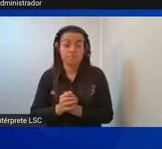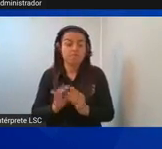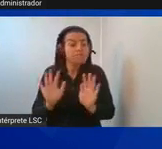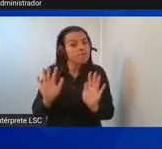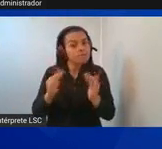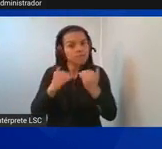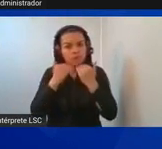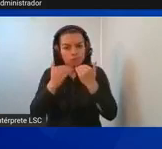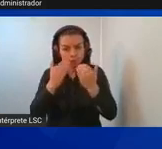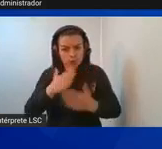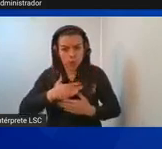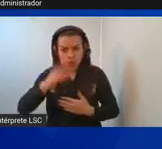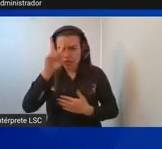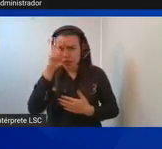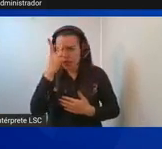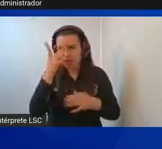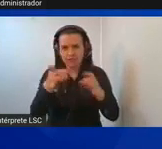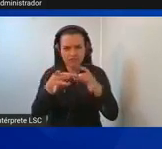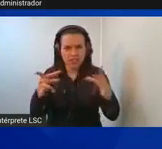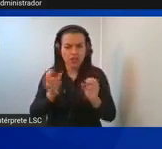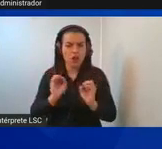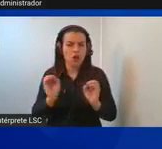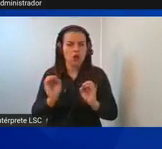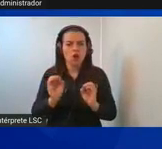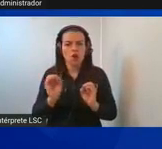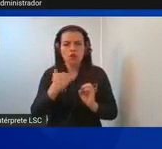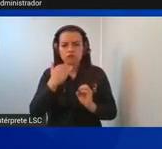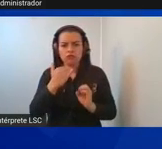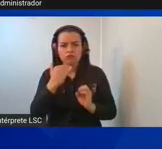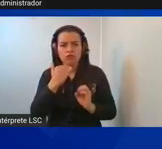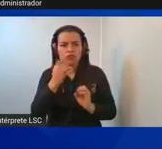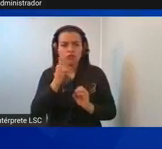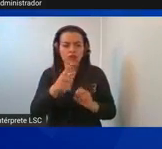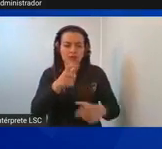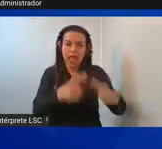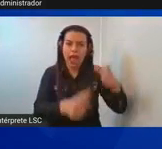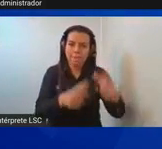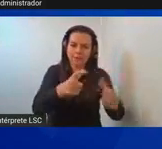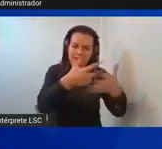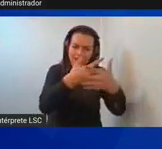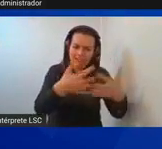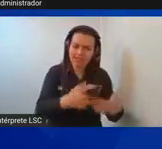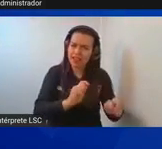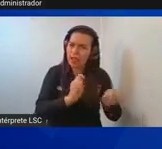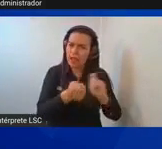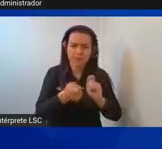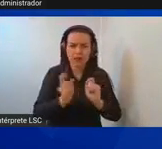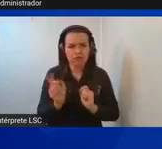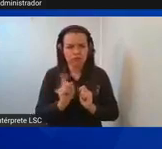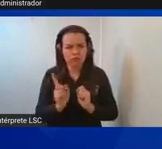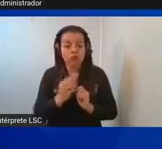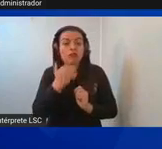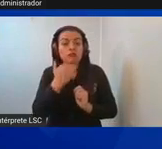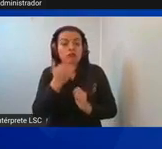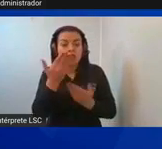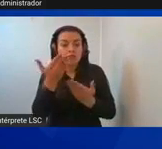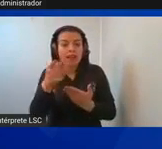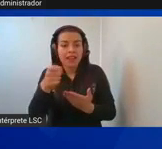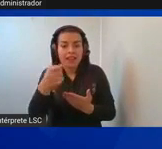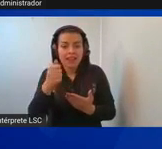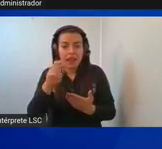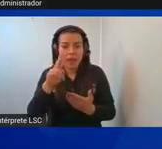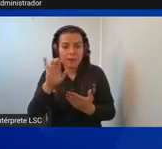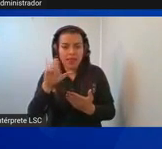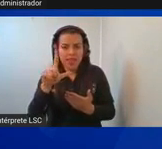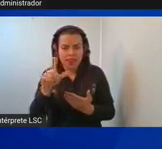estoy equivocada, si en eso cambió con el texto de Cámara, apreciado Gabriel, o si seguimos en lo mismo.